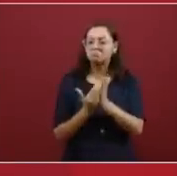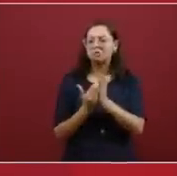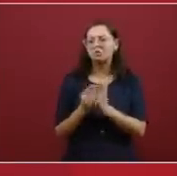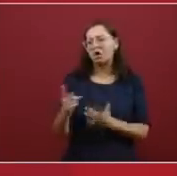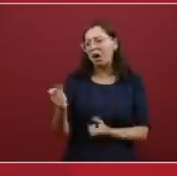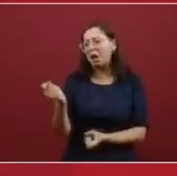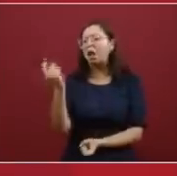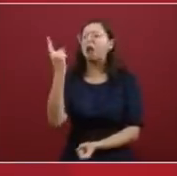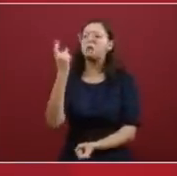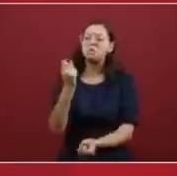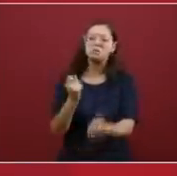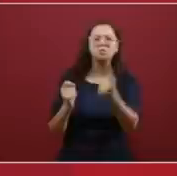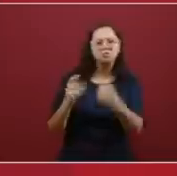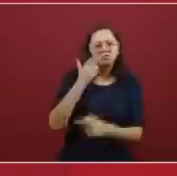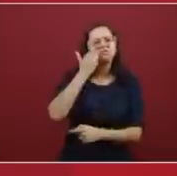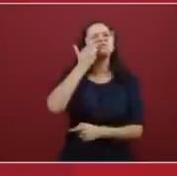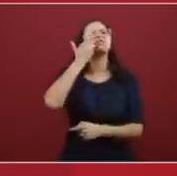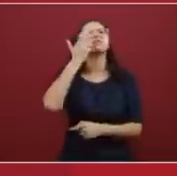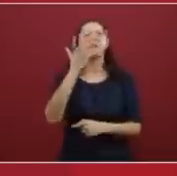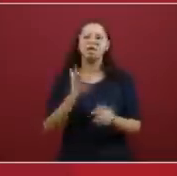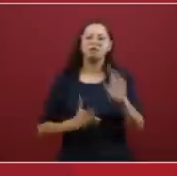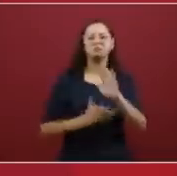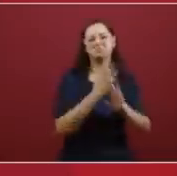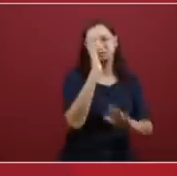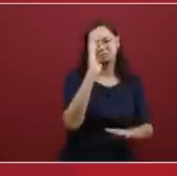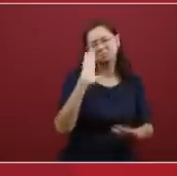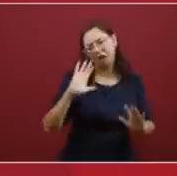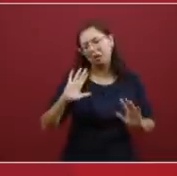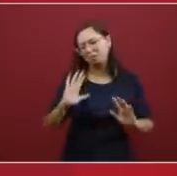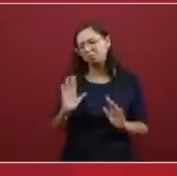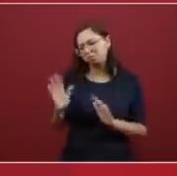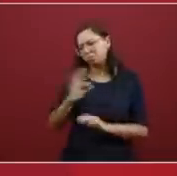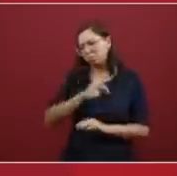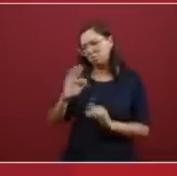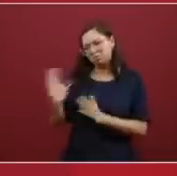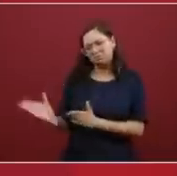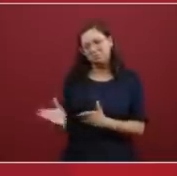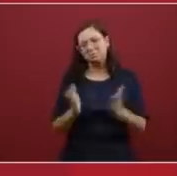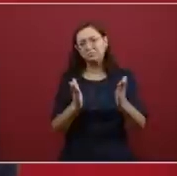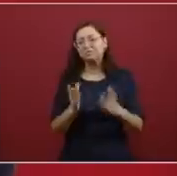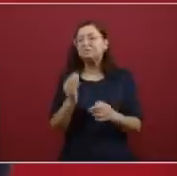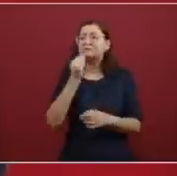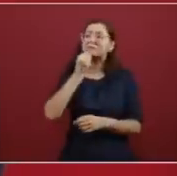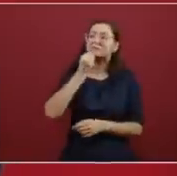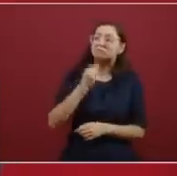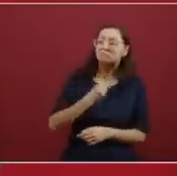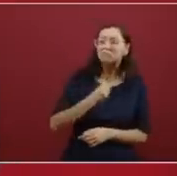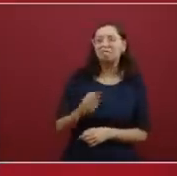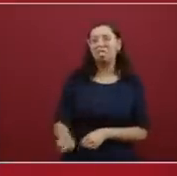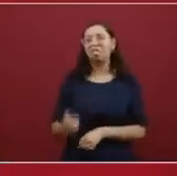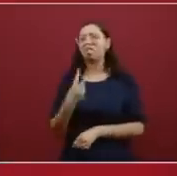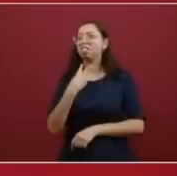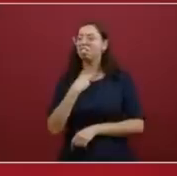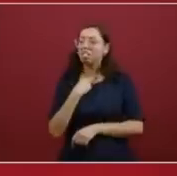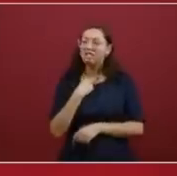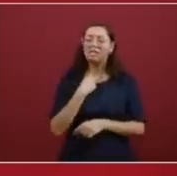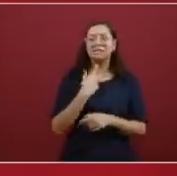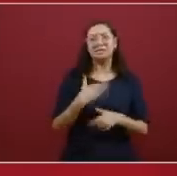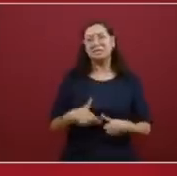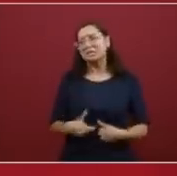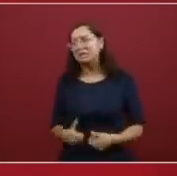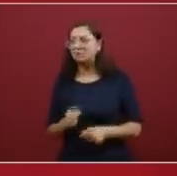voluntaria, no forzada por la falta